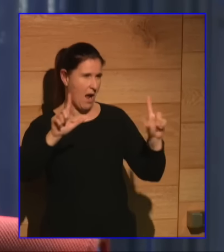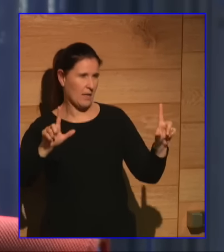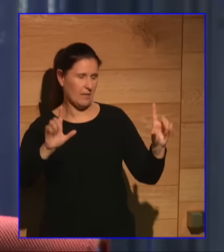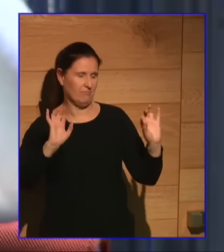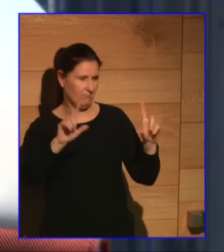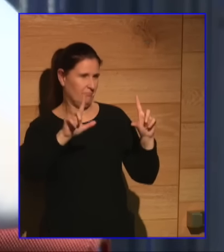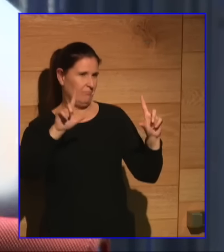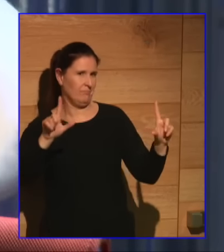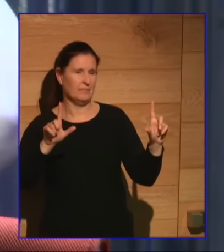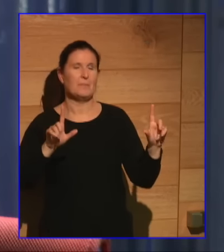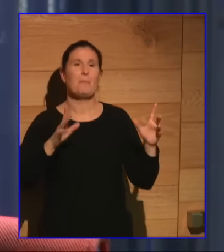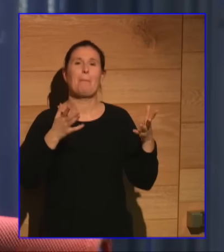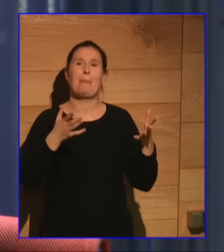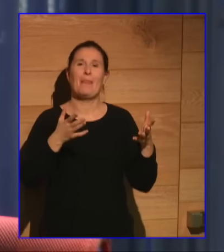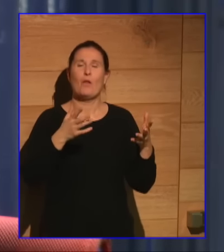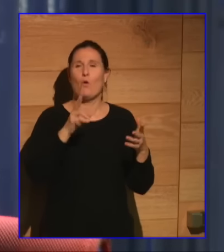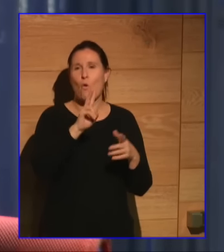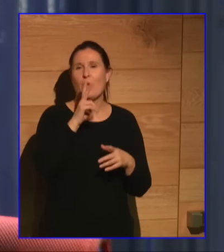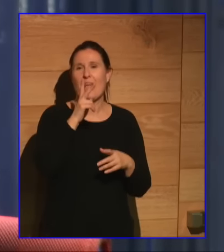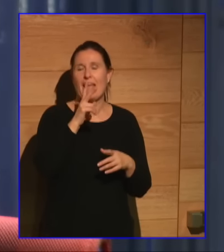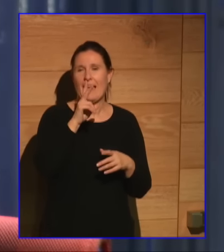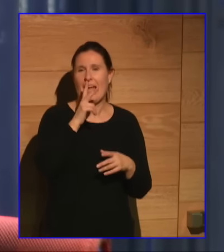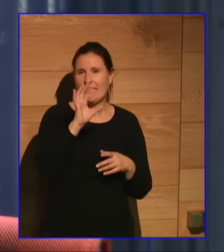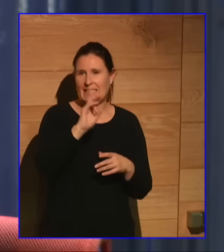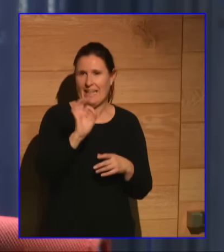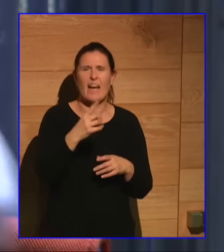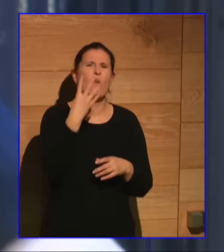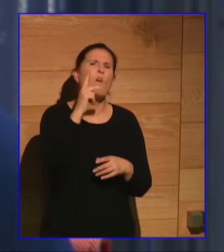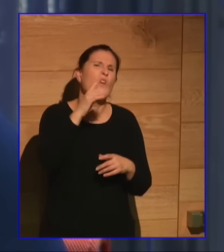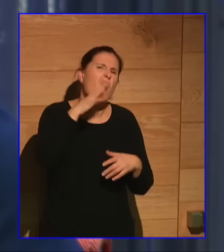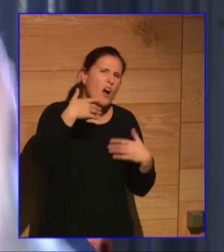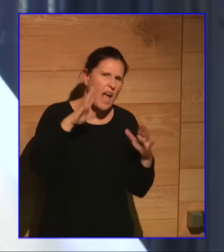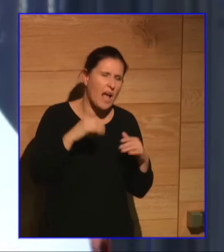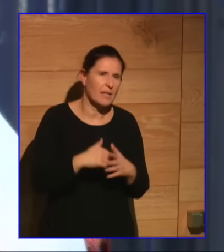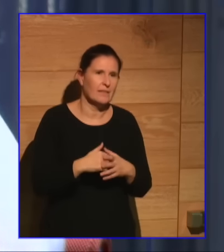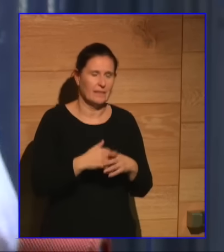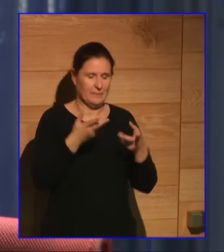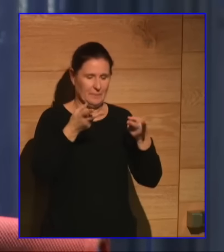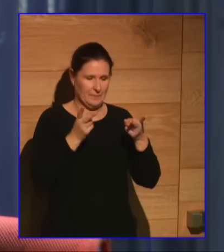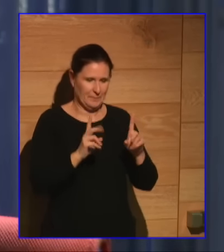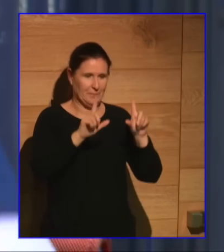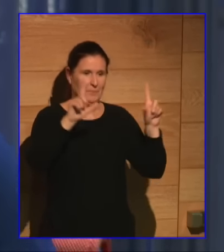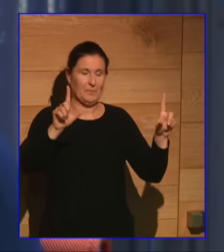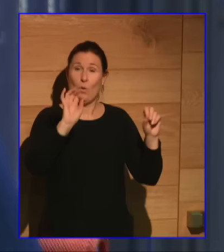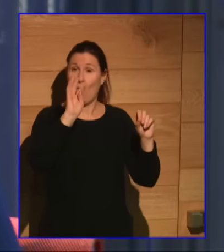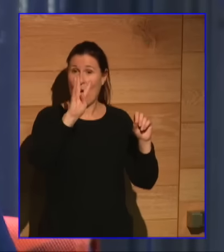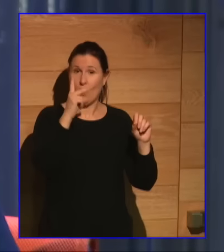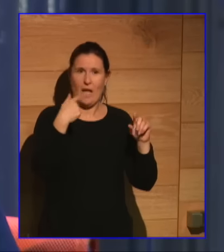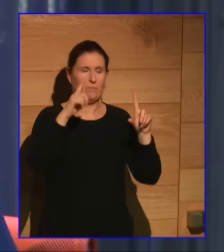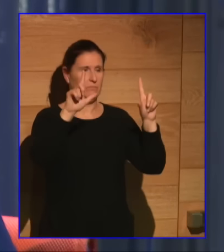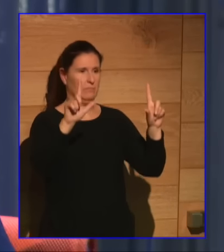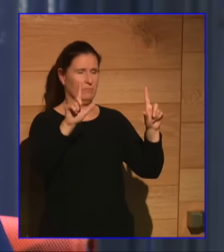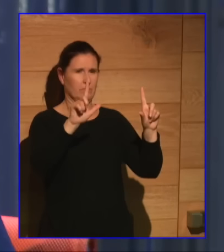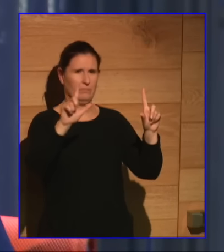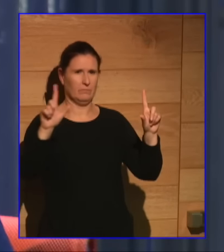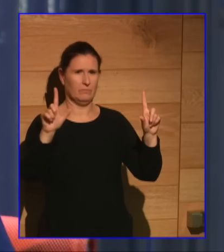ves tú. Me siento... Ni VHS ni nada, ¿eh? Tiene 4K. Y ahora, hombre... Me siento delante del 4K y digo,